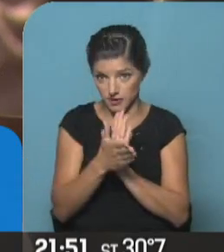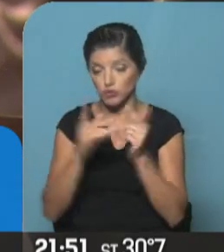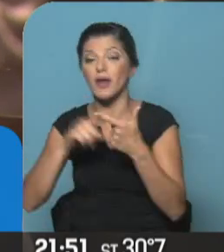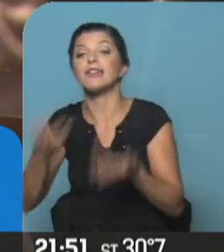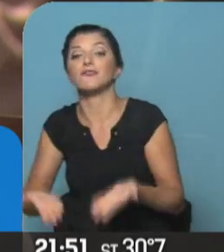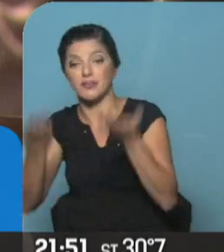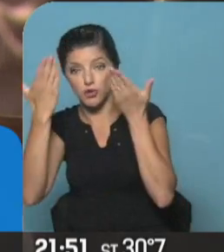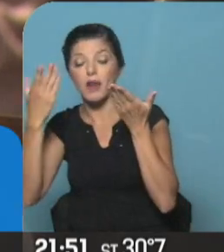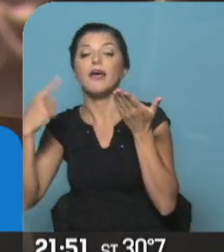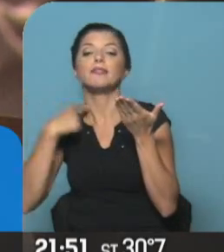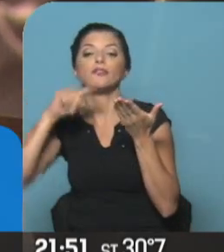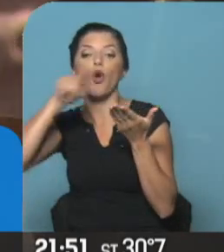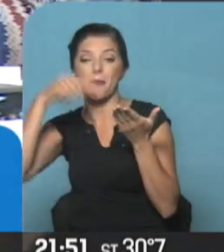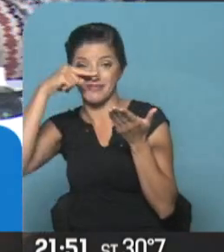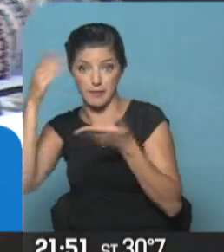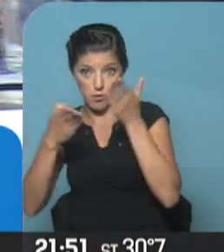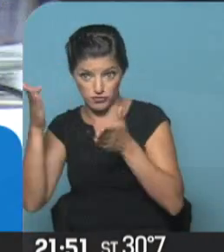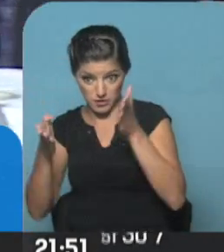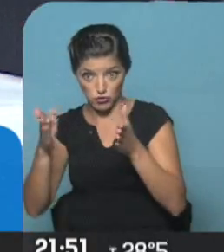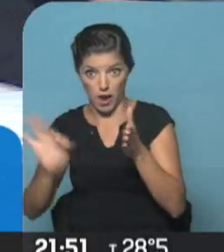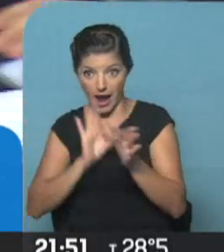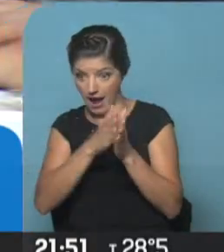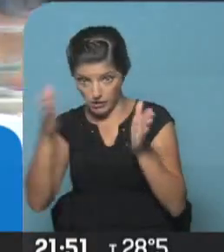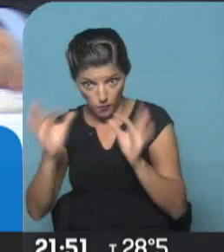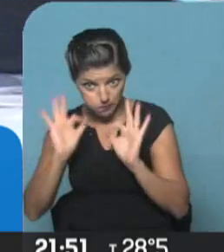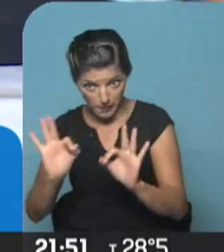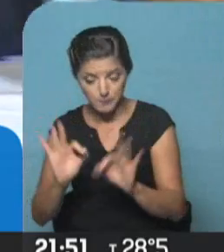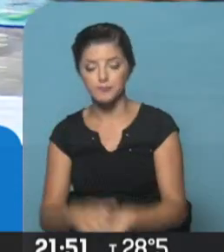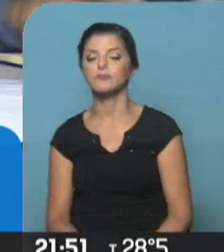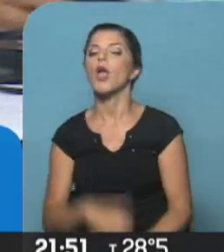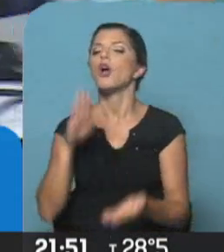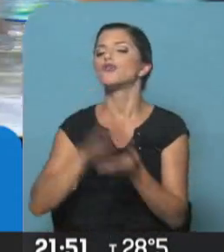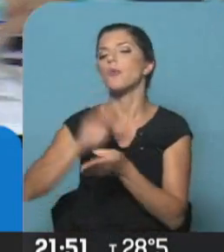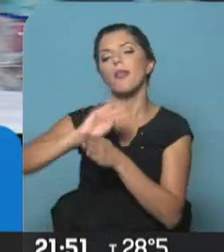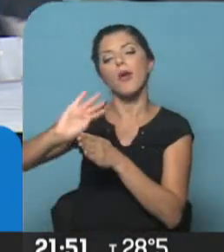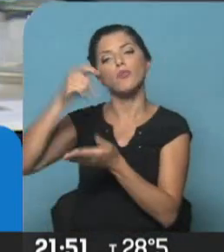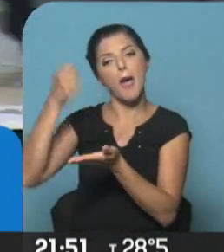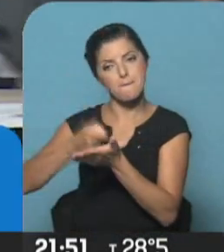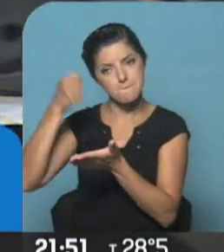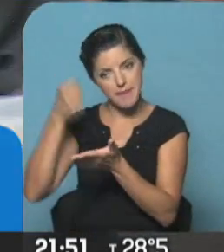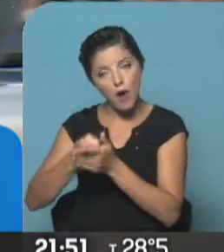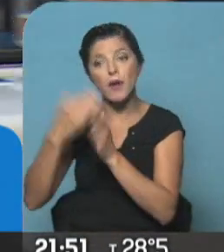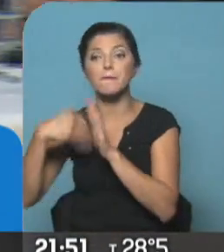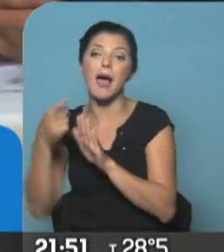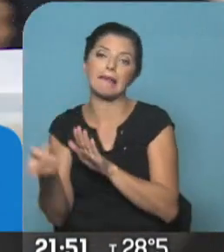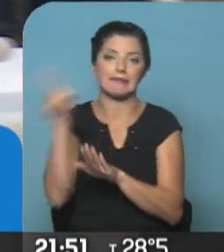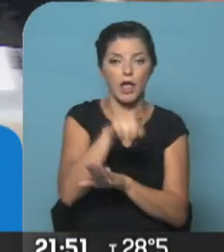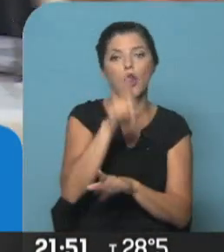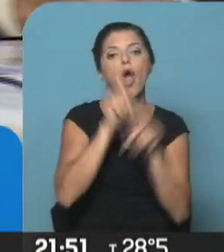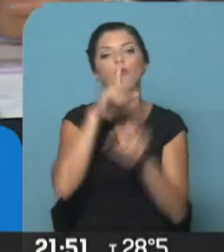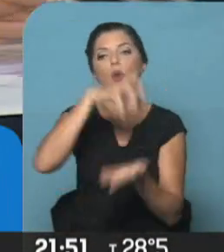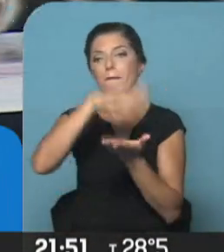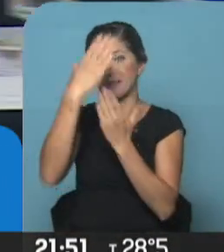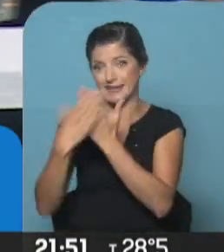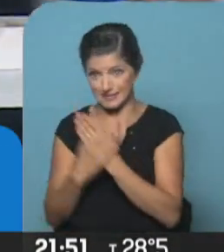para todo el año. Los compromisos para el pago de deuda superan ampliamente el presupuesto de varios ministerios